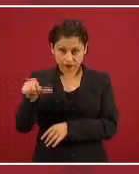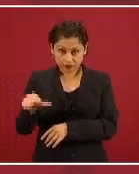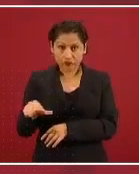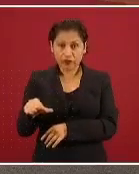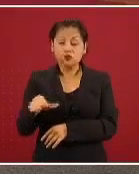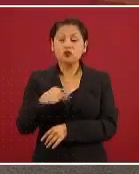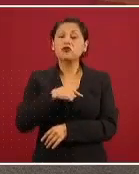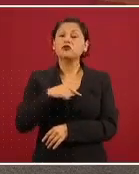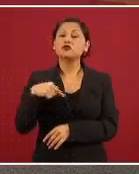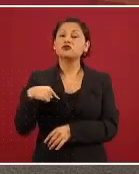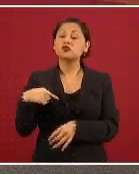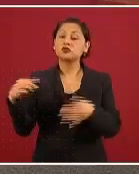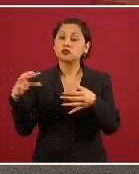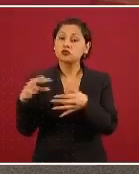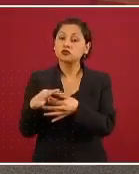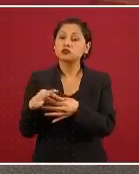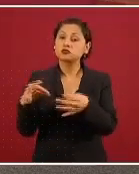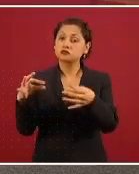vamos a